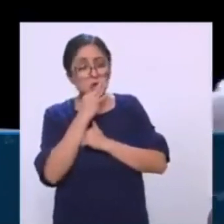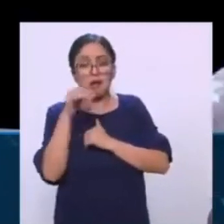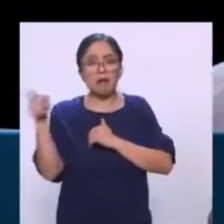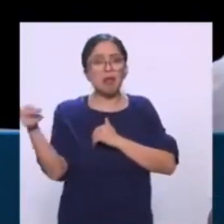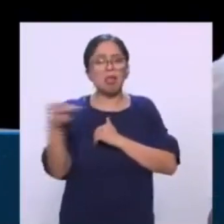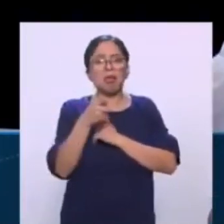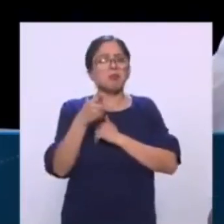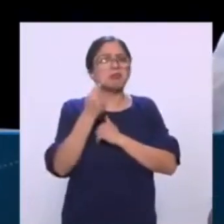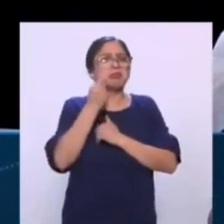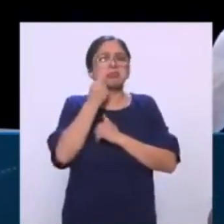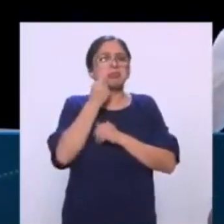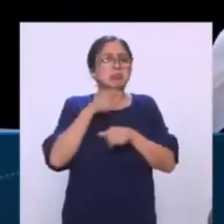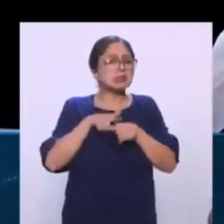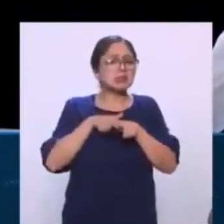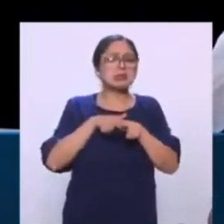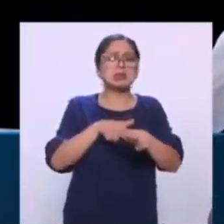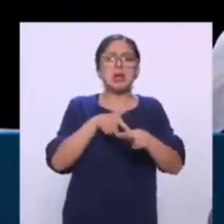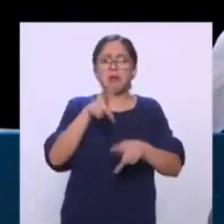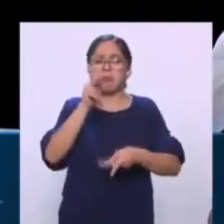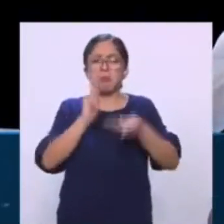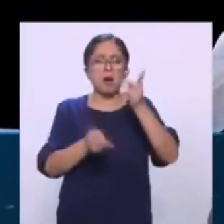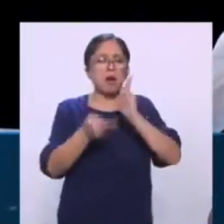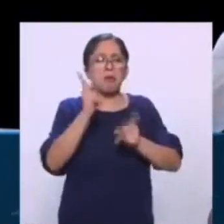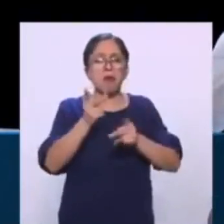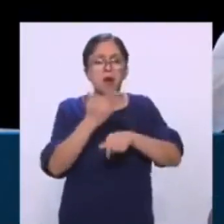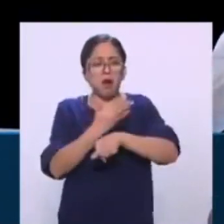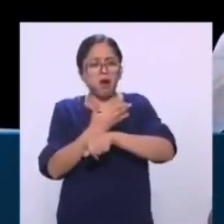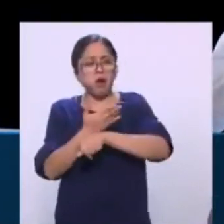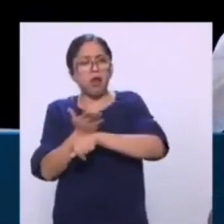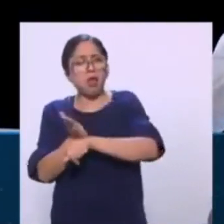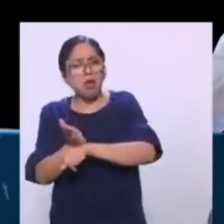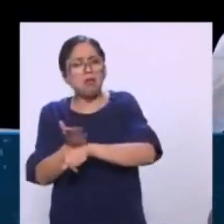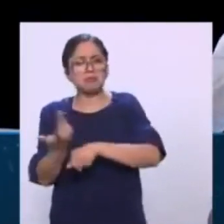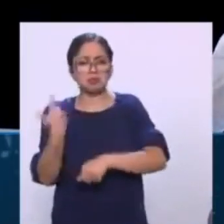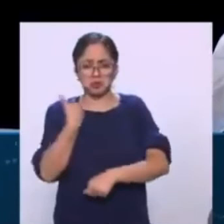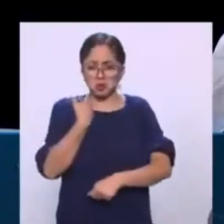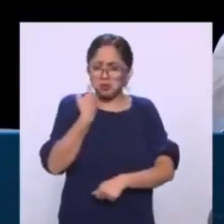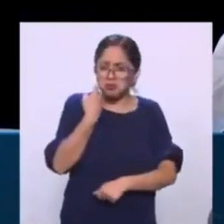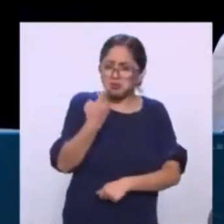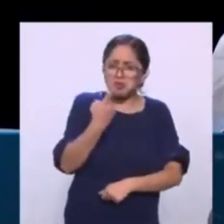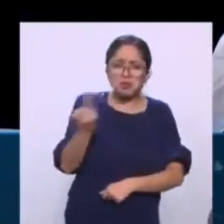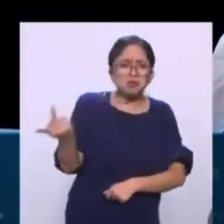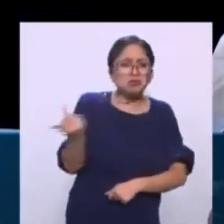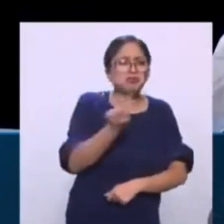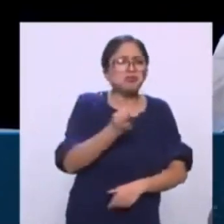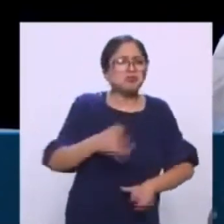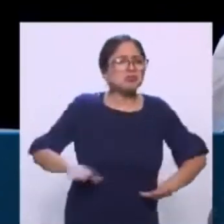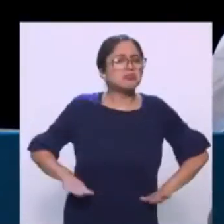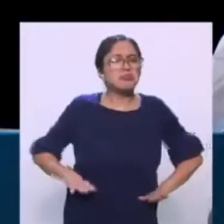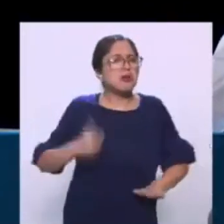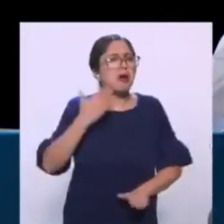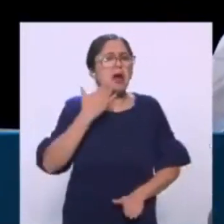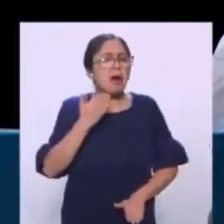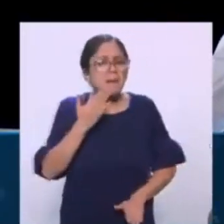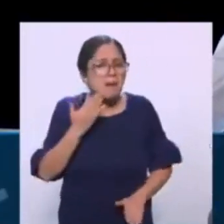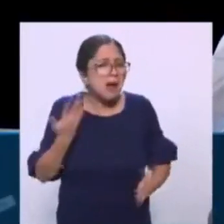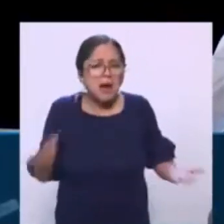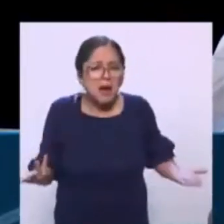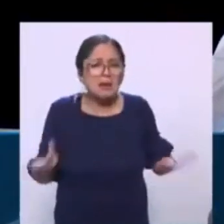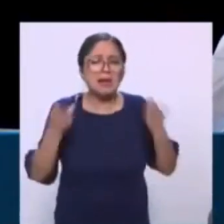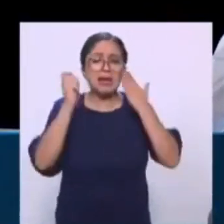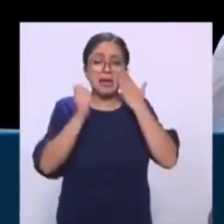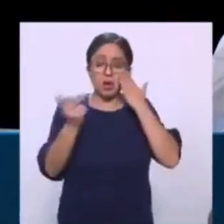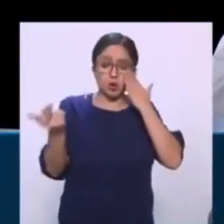yo observé una atmósfera, hasta diría yo, de cordialidad entre los dos, de manera que no son dos personas